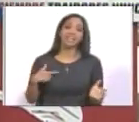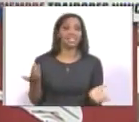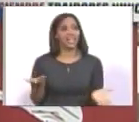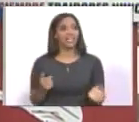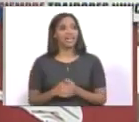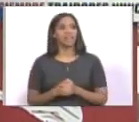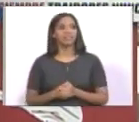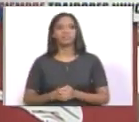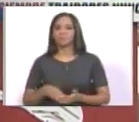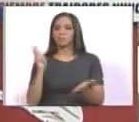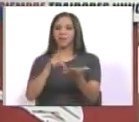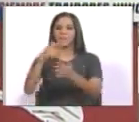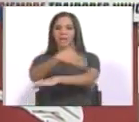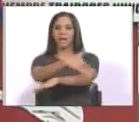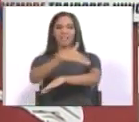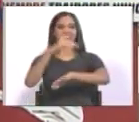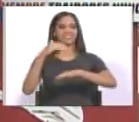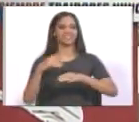para la calle.